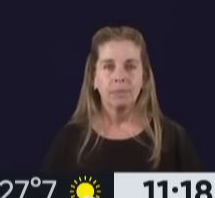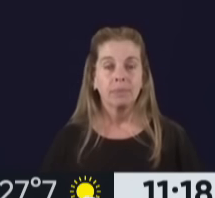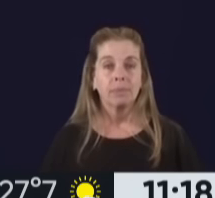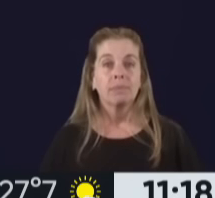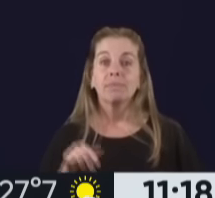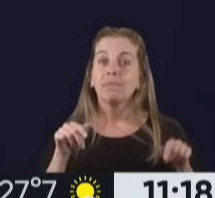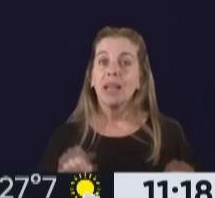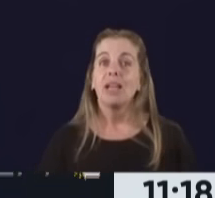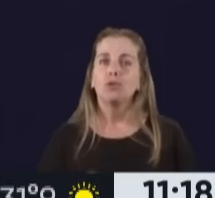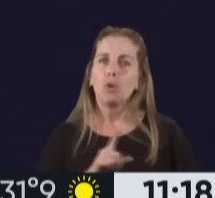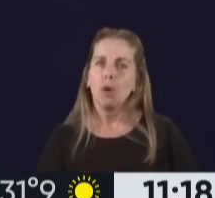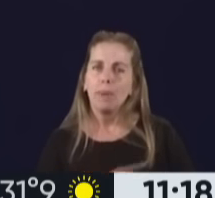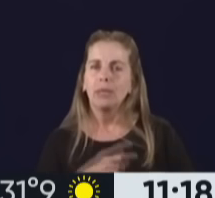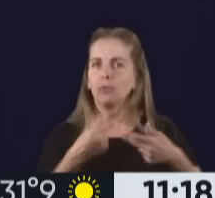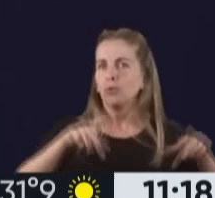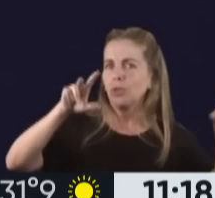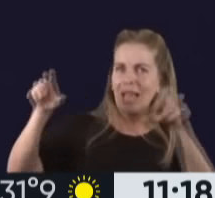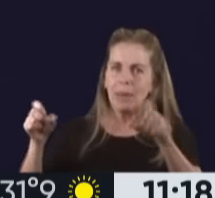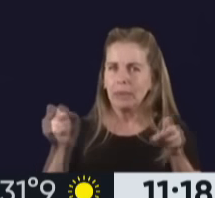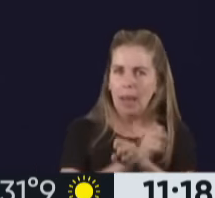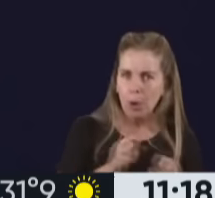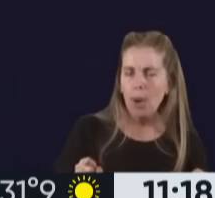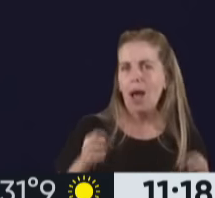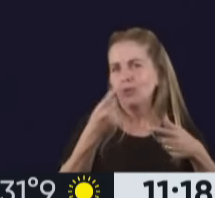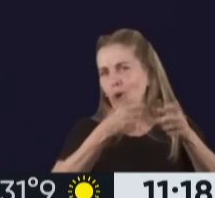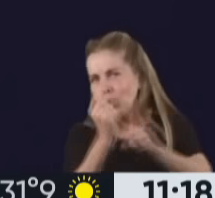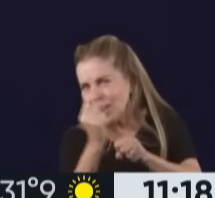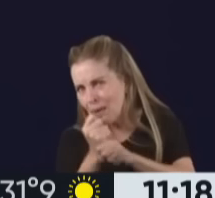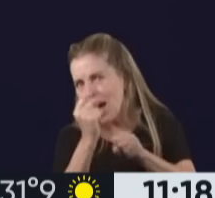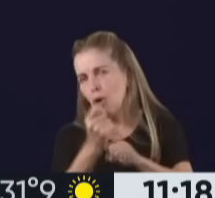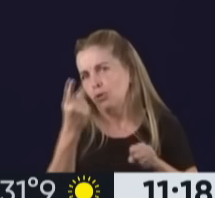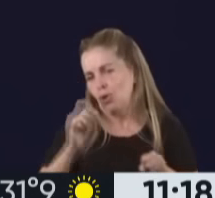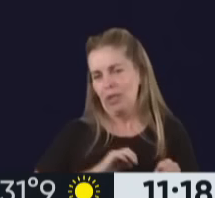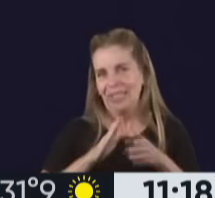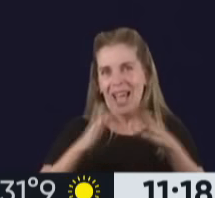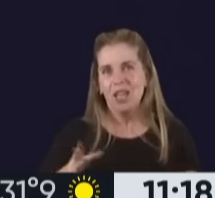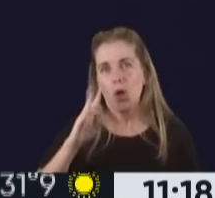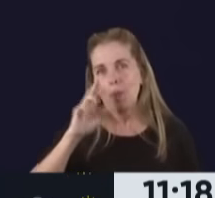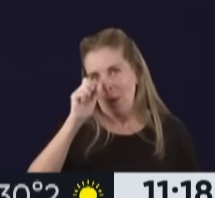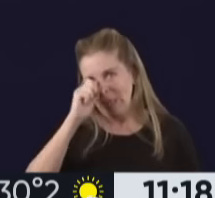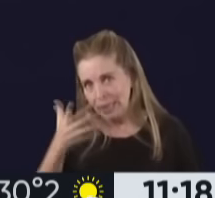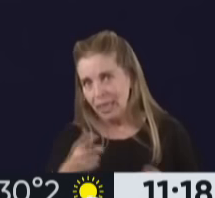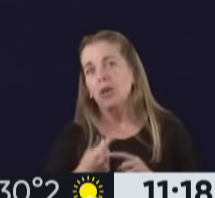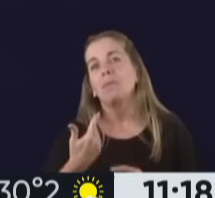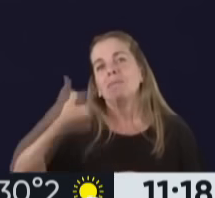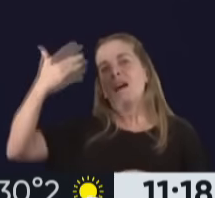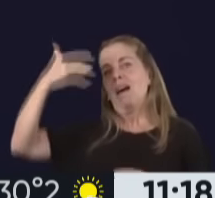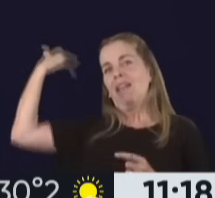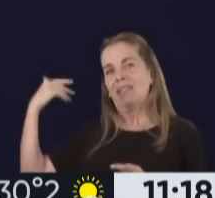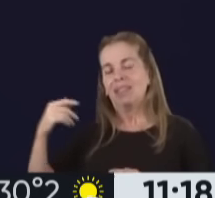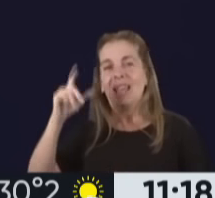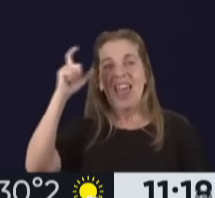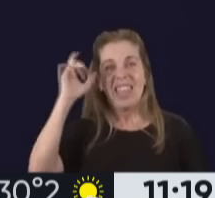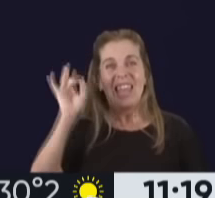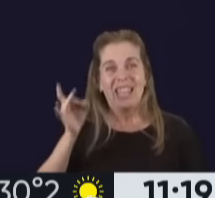hitos de gobierno, al igual que todos los que sucedieron durante 2025 y por supuesto desde el 10 de diciembre de 2023 también,